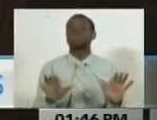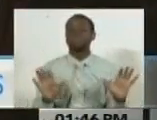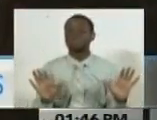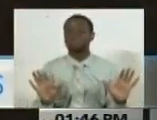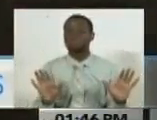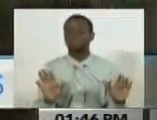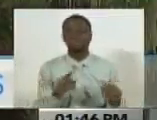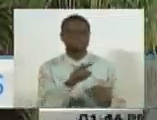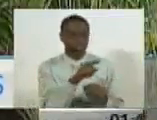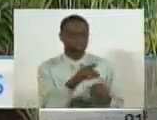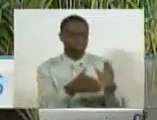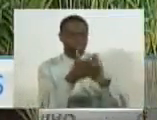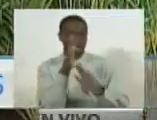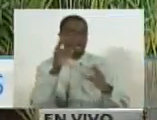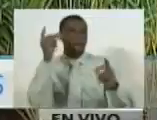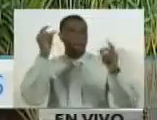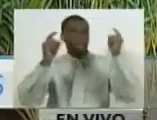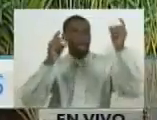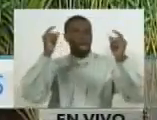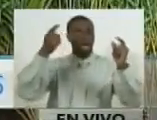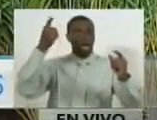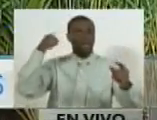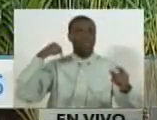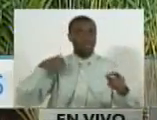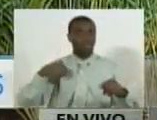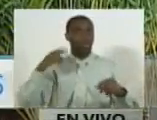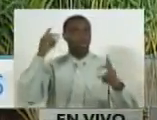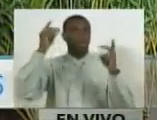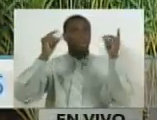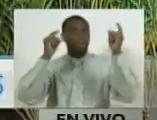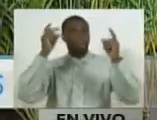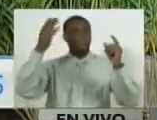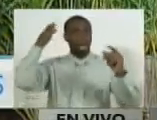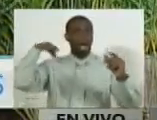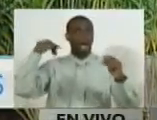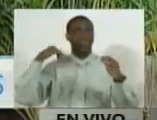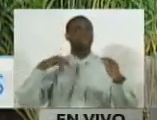ibas para matiné, Silvia? Yo iba para matiné.